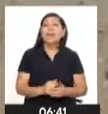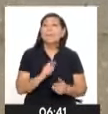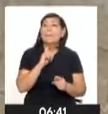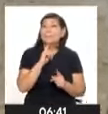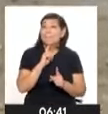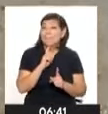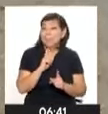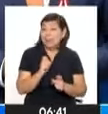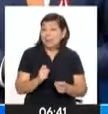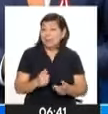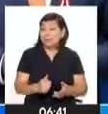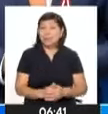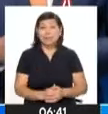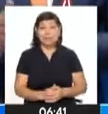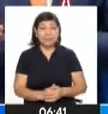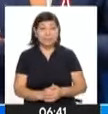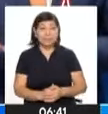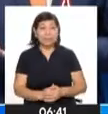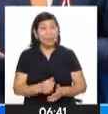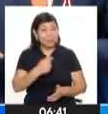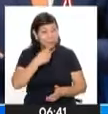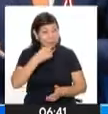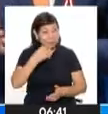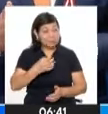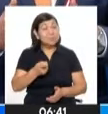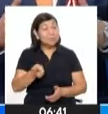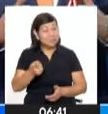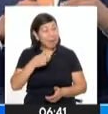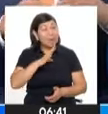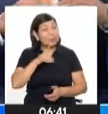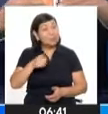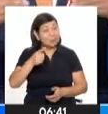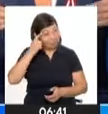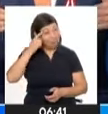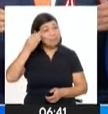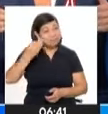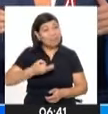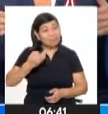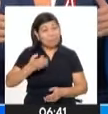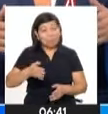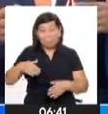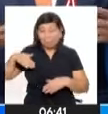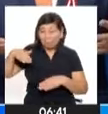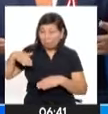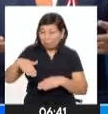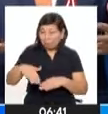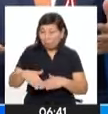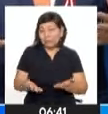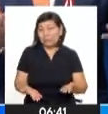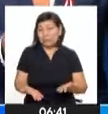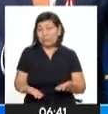es prácticamente real lo que dices, ¿no? Porque es una zona empinada, es una